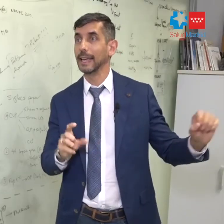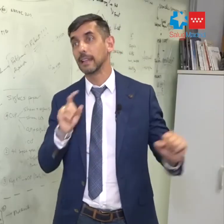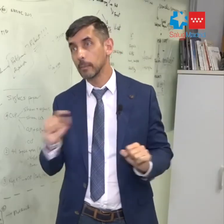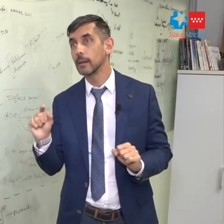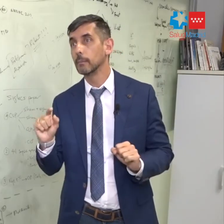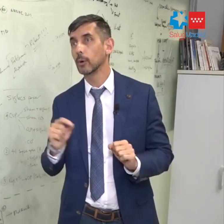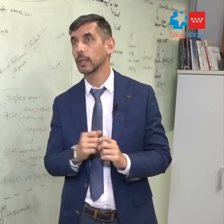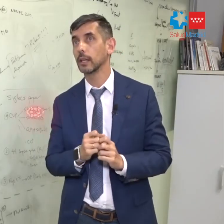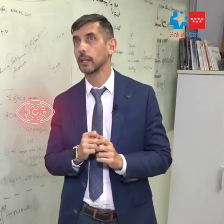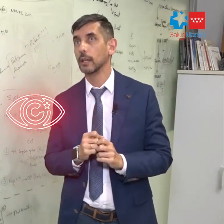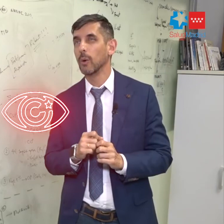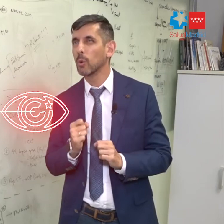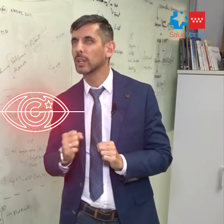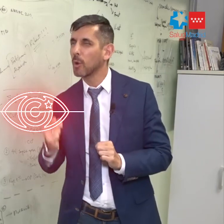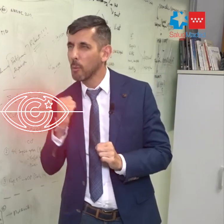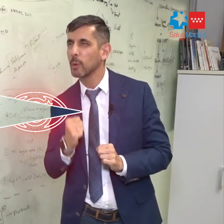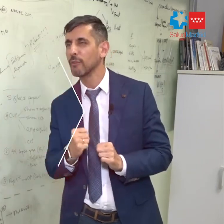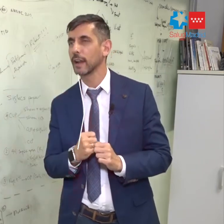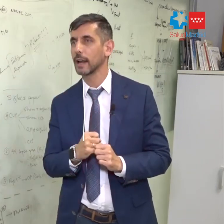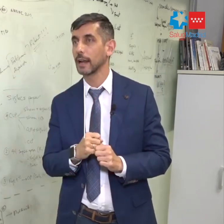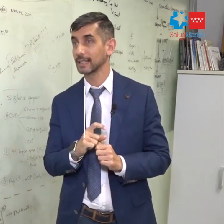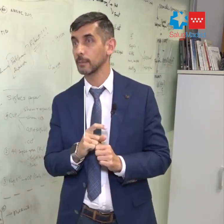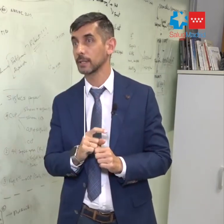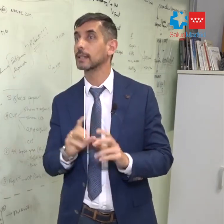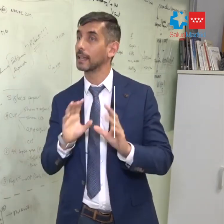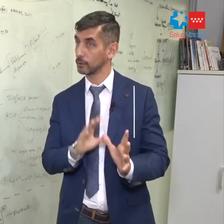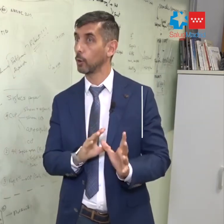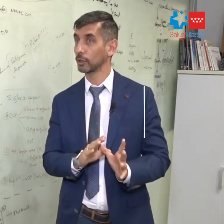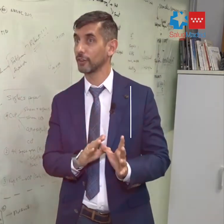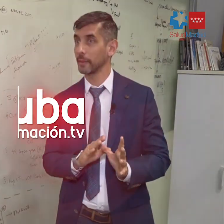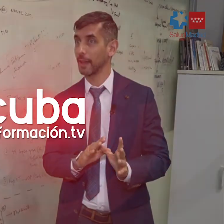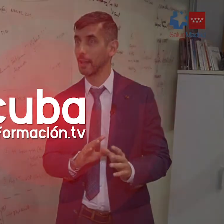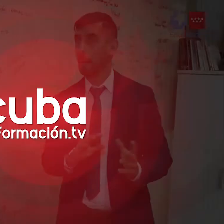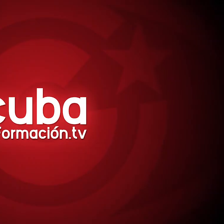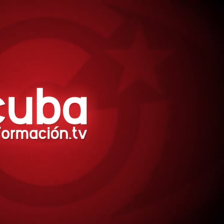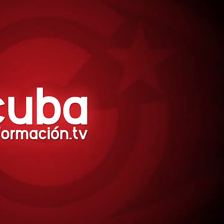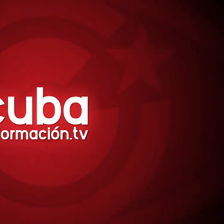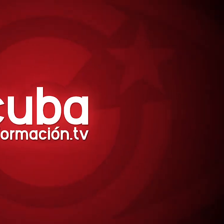AstraZeneca y Janssen. A lo mejor es que todo cuadra.